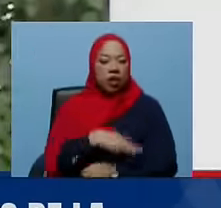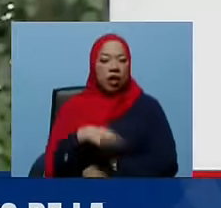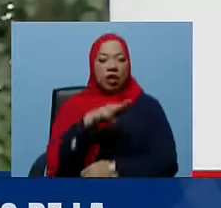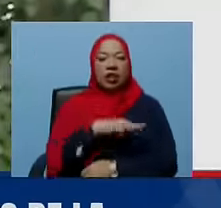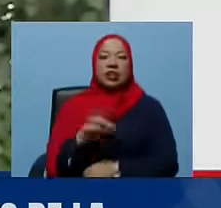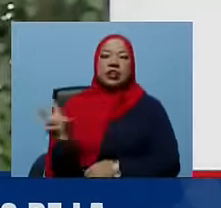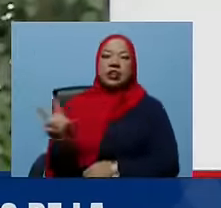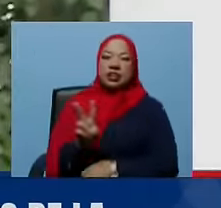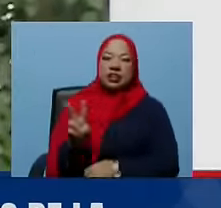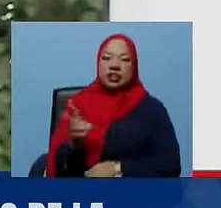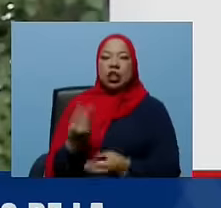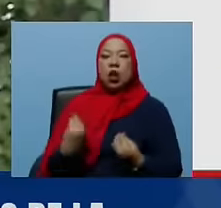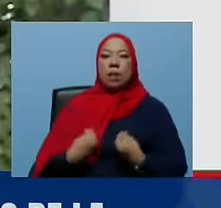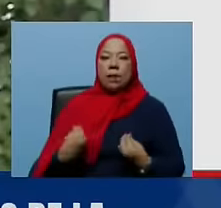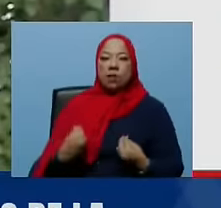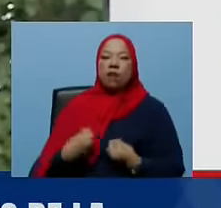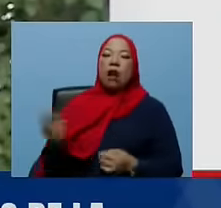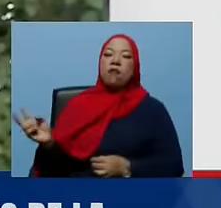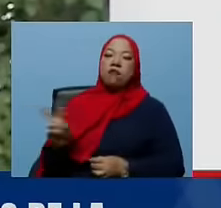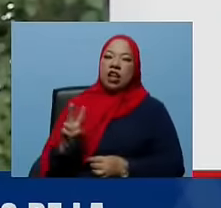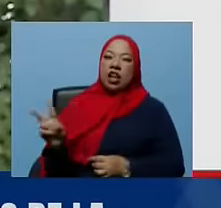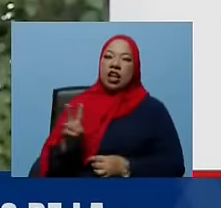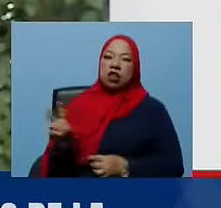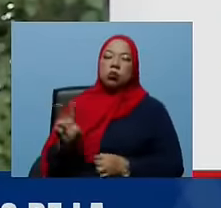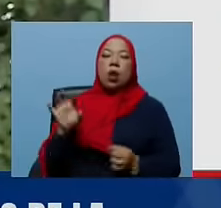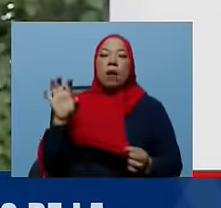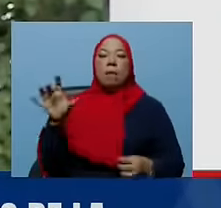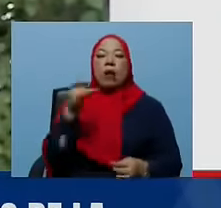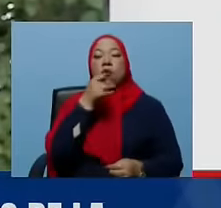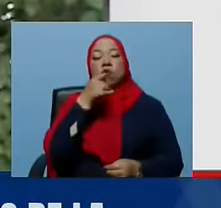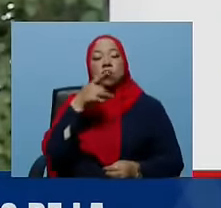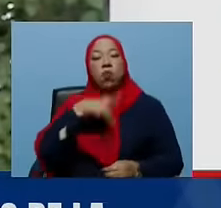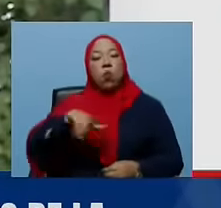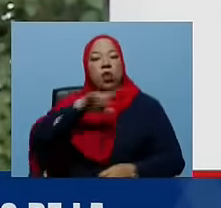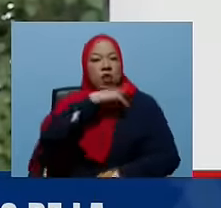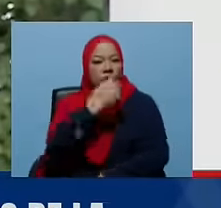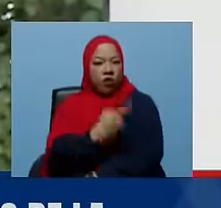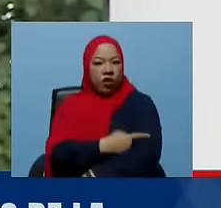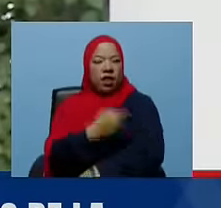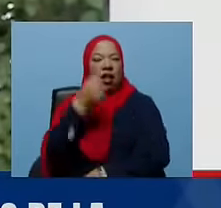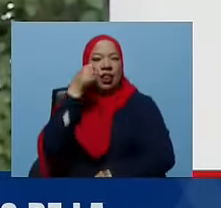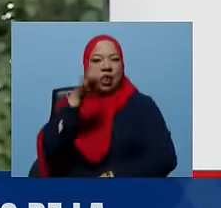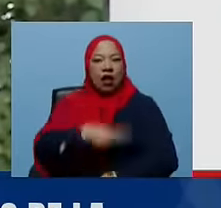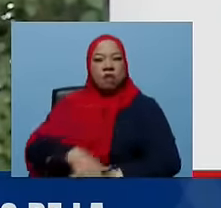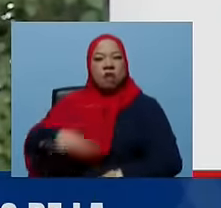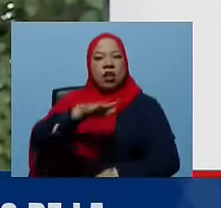misión Viva Venezuela, mi patria querida, los poderes creadores del pueblo.